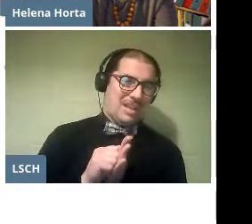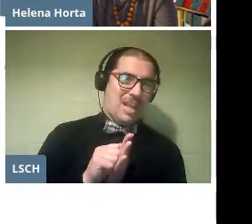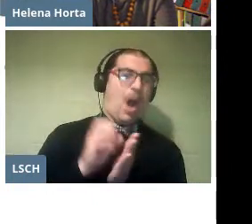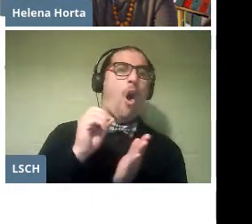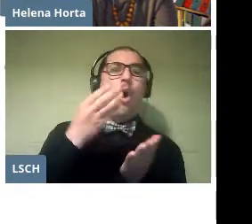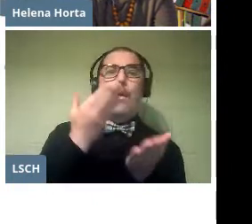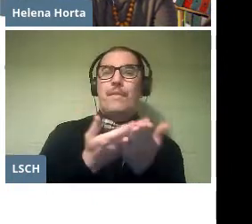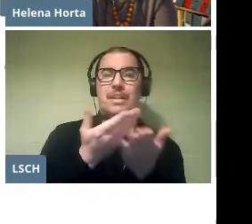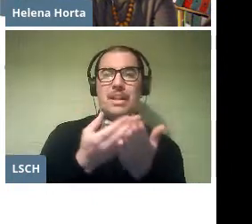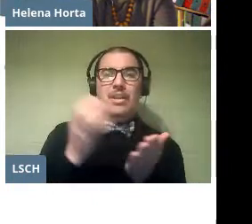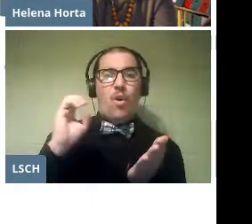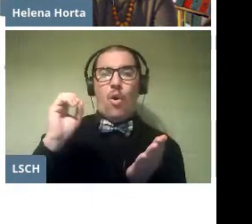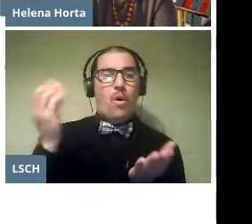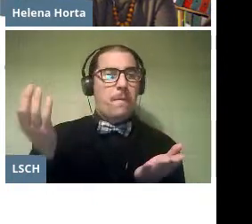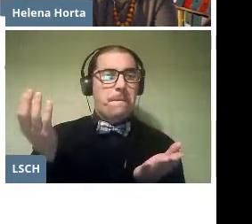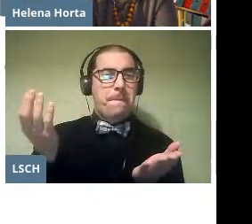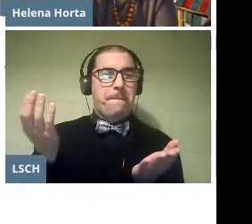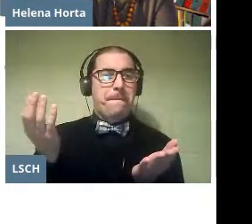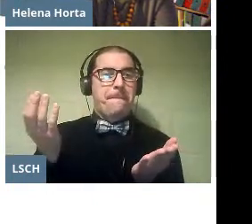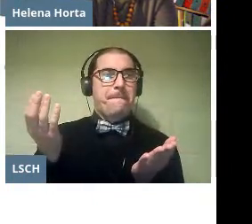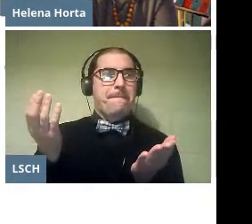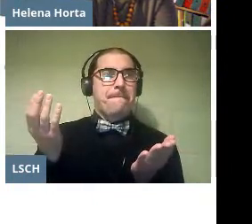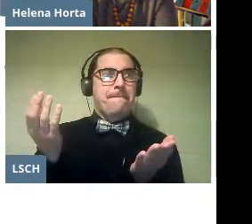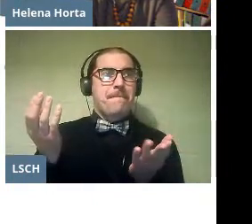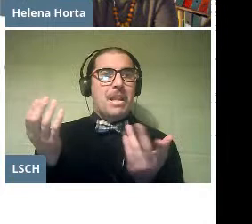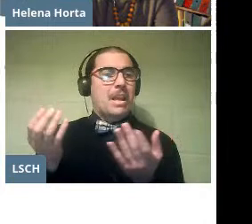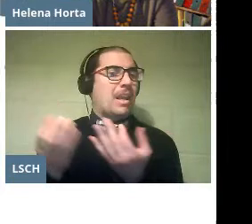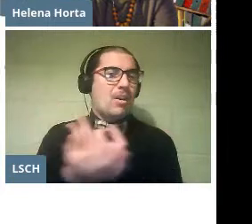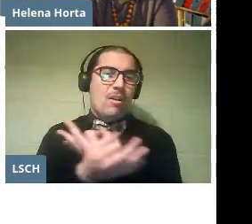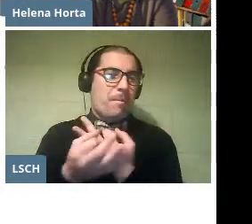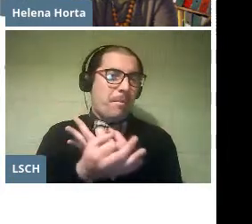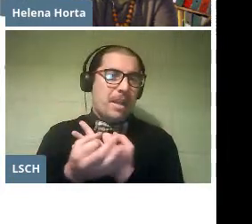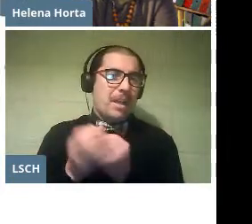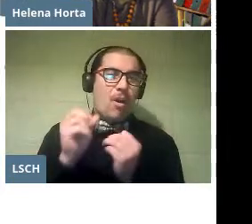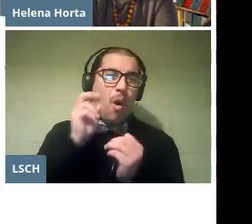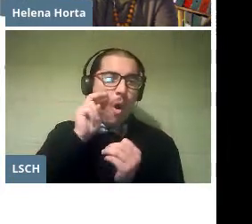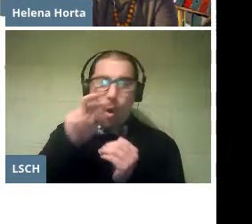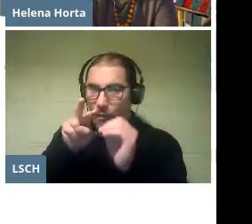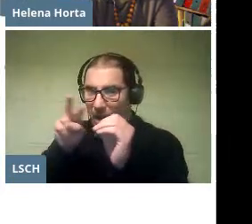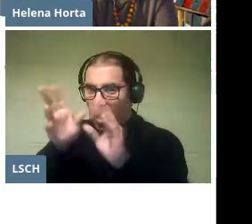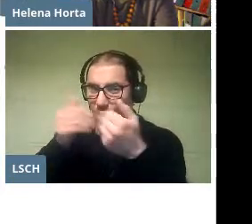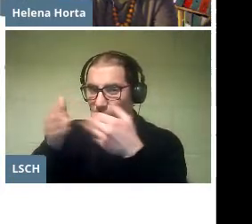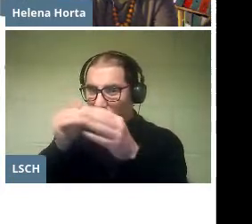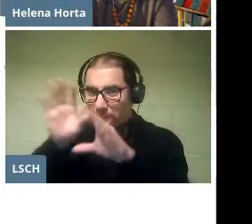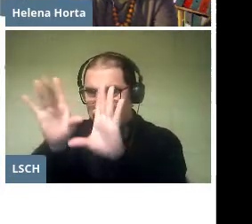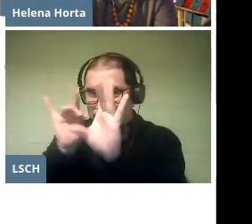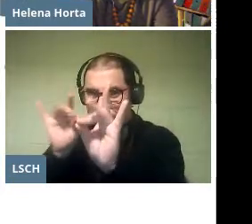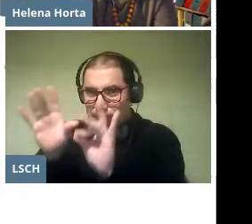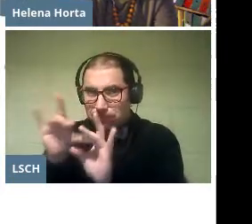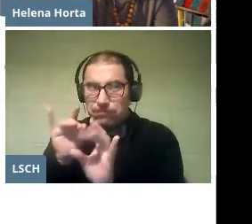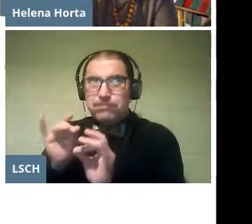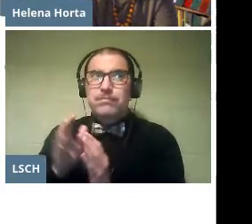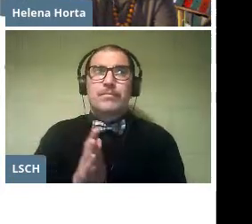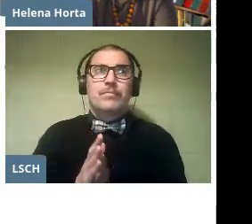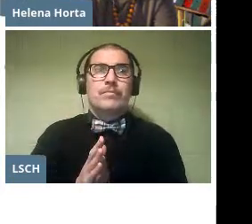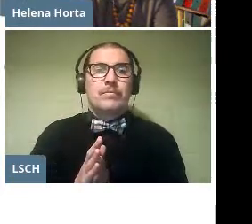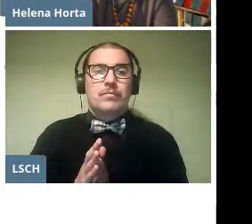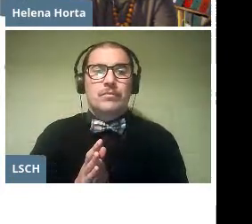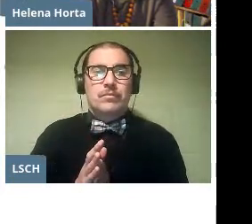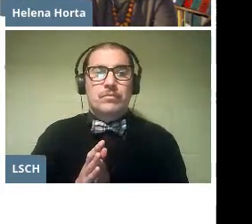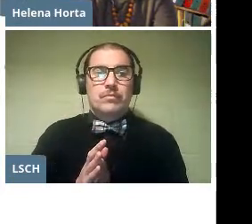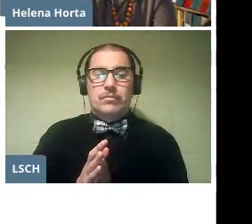evidencias o no tenemos fuentes absolutamente fiables para